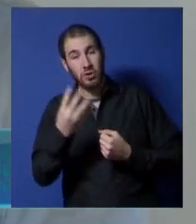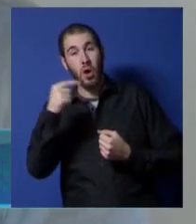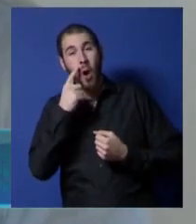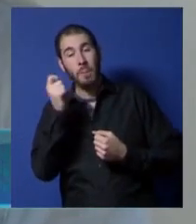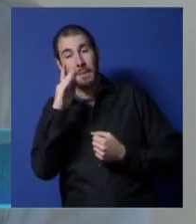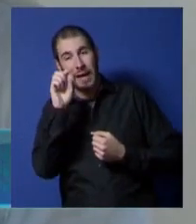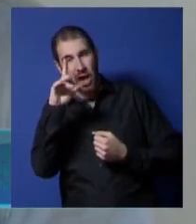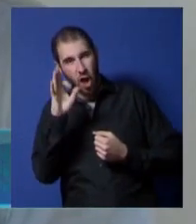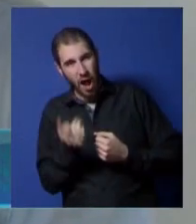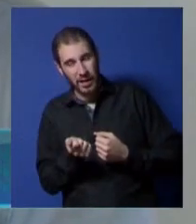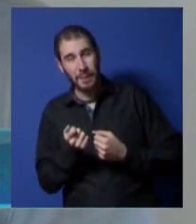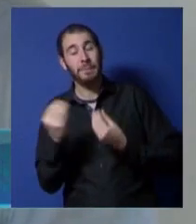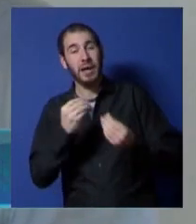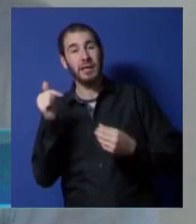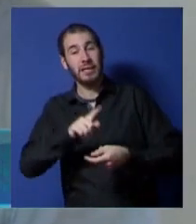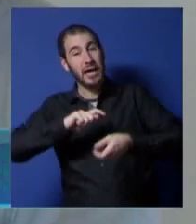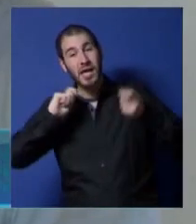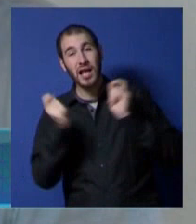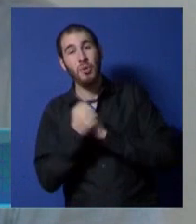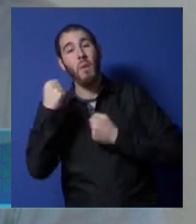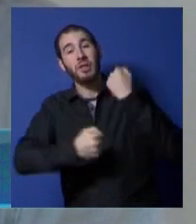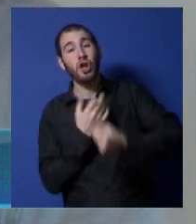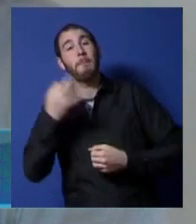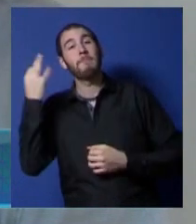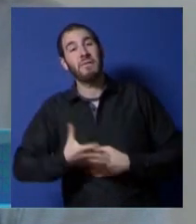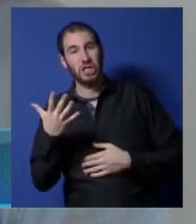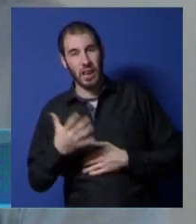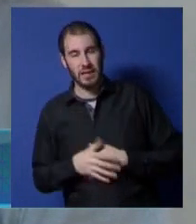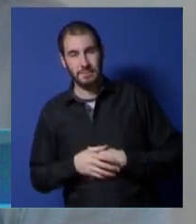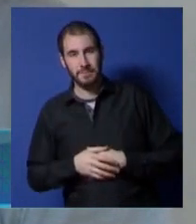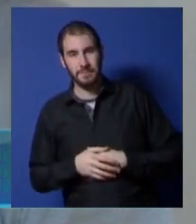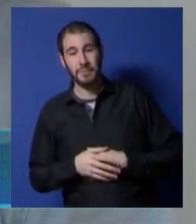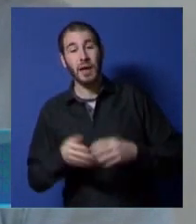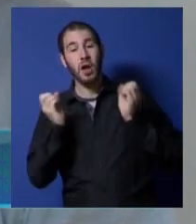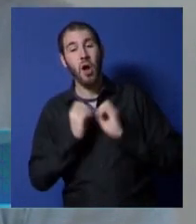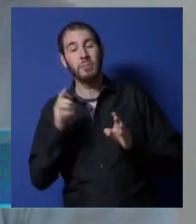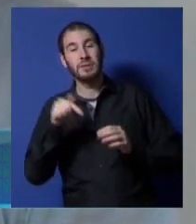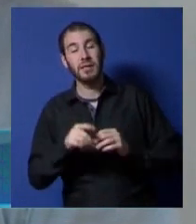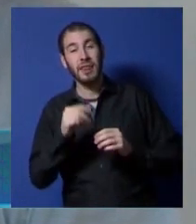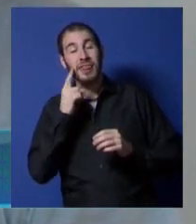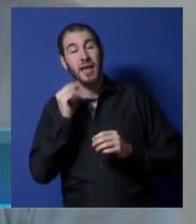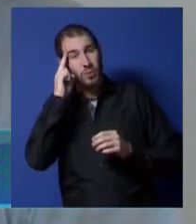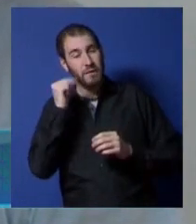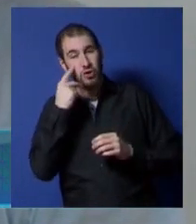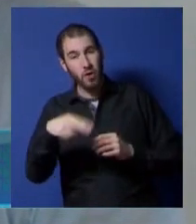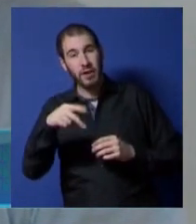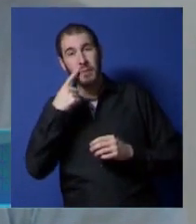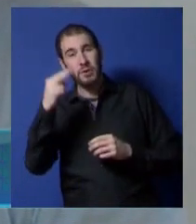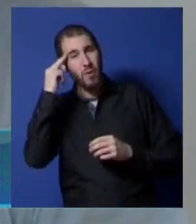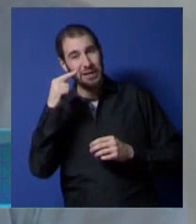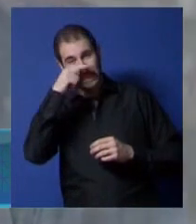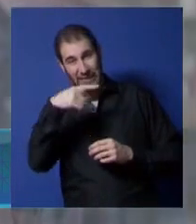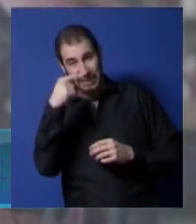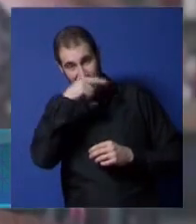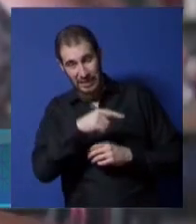Humberto Barloa para transformarse en un boxeador profesional. Su debut fue el 9 de noviembre